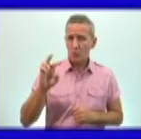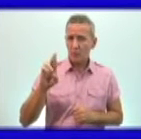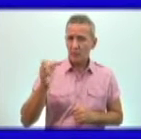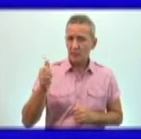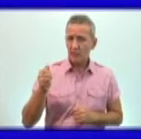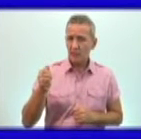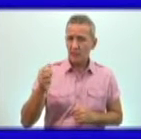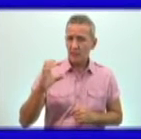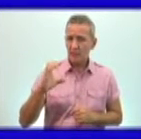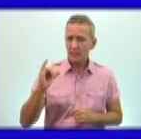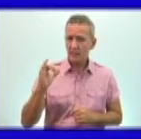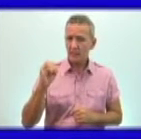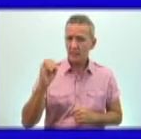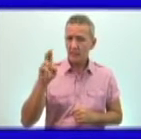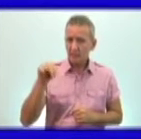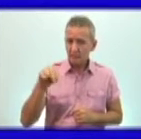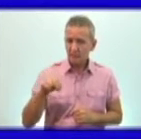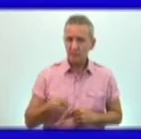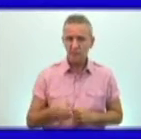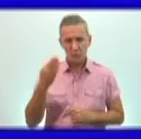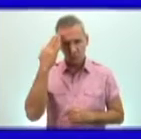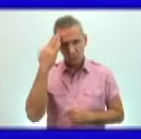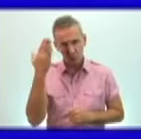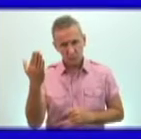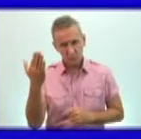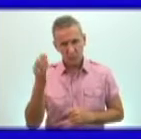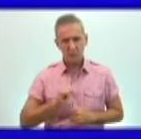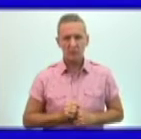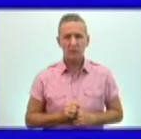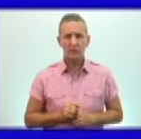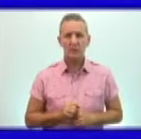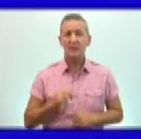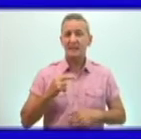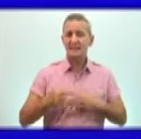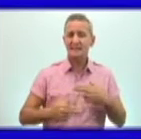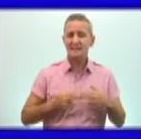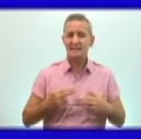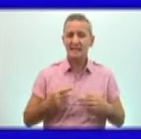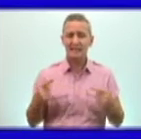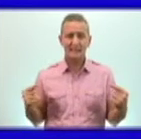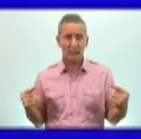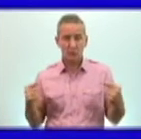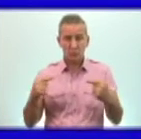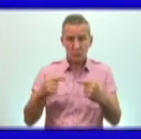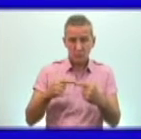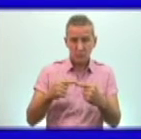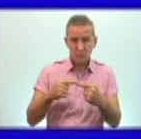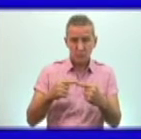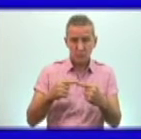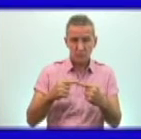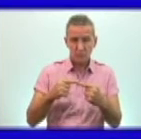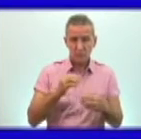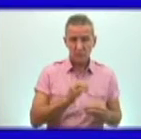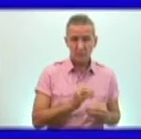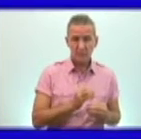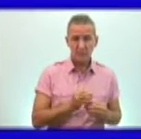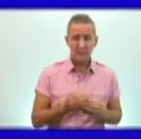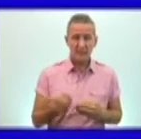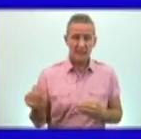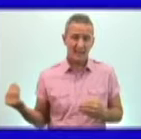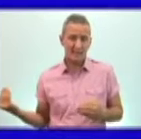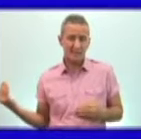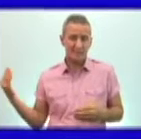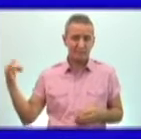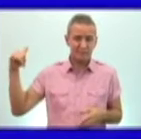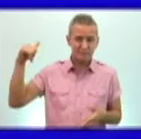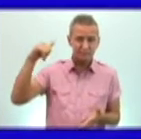Antonio Maceo en 1900, pues sencillamente se hace coincidir el traslado de regreso a territorio nacional